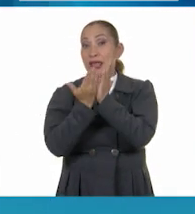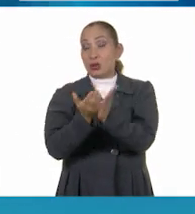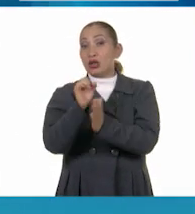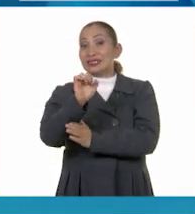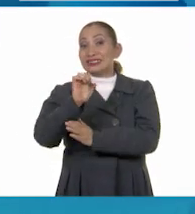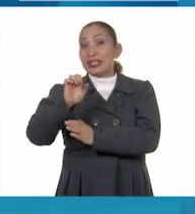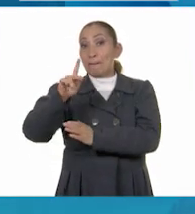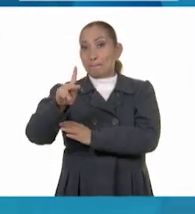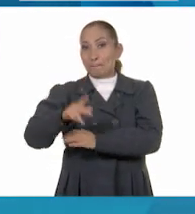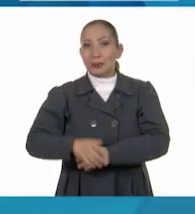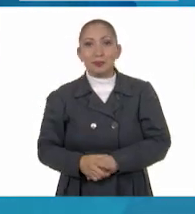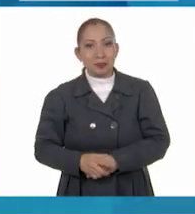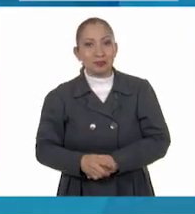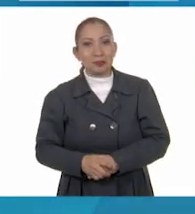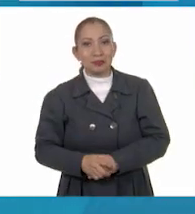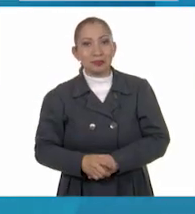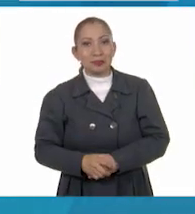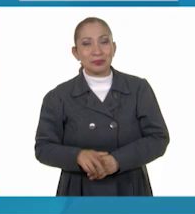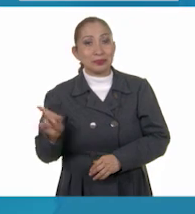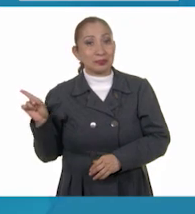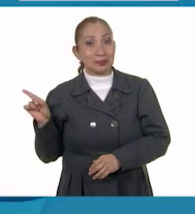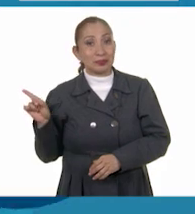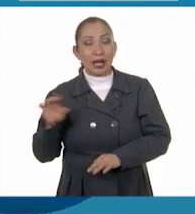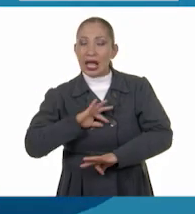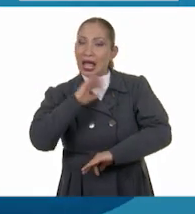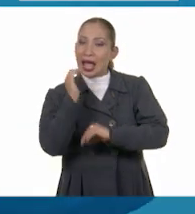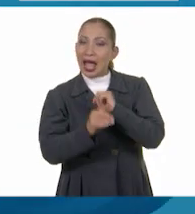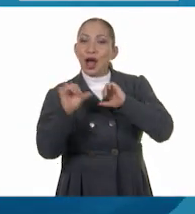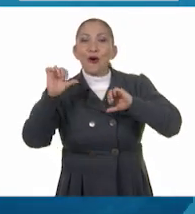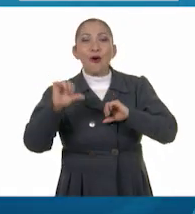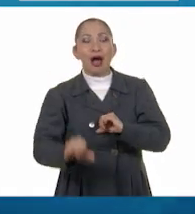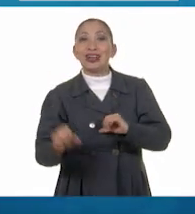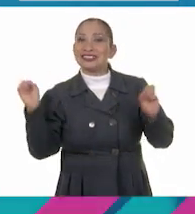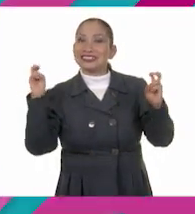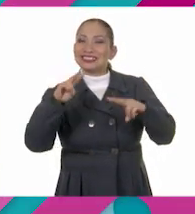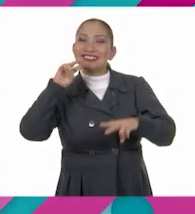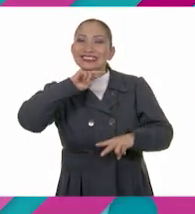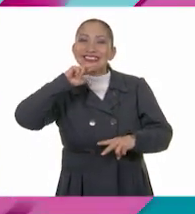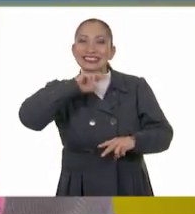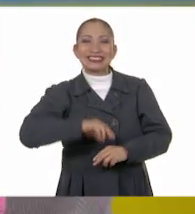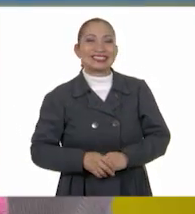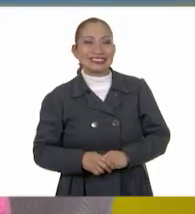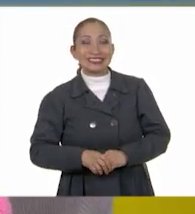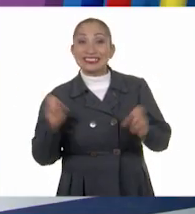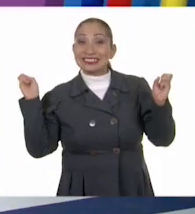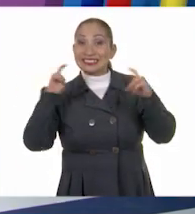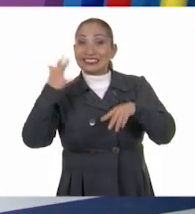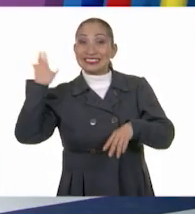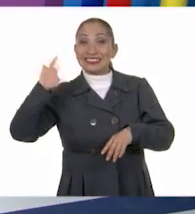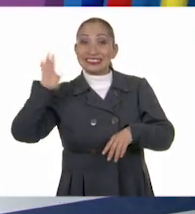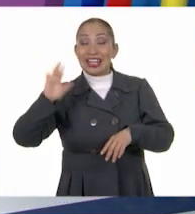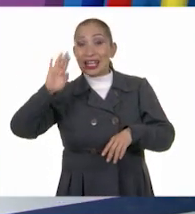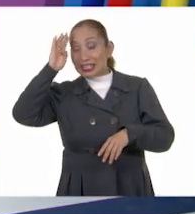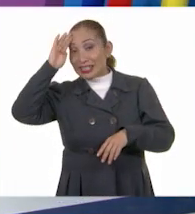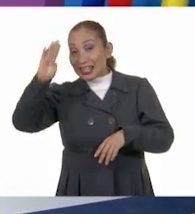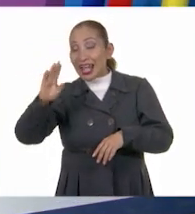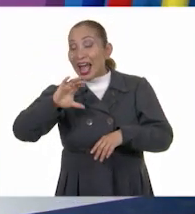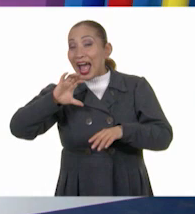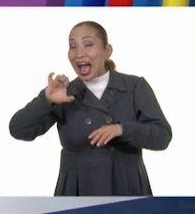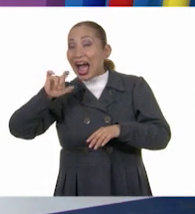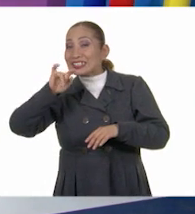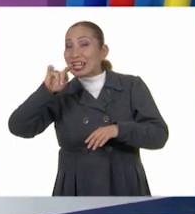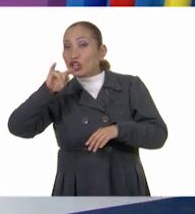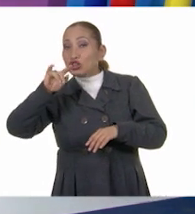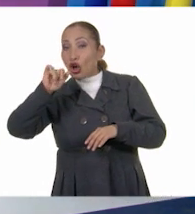de su libro de texto. Esto ha sido todo por hoy. ¡Hasta pronto! ¡Hasta pronto, señor Calcetotón! ¡Hasta